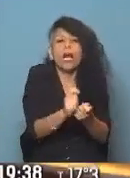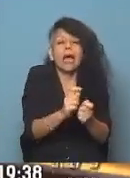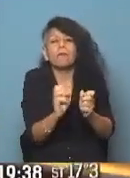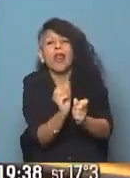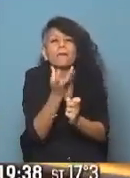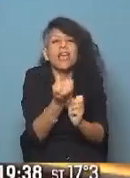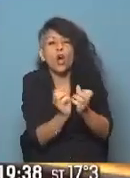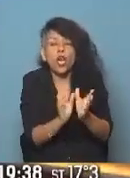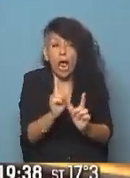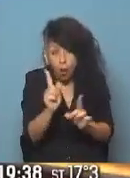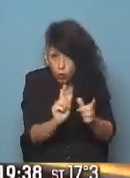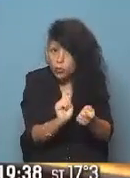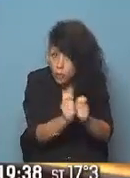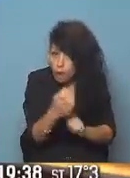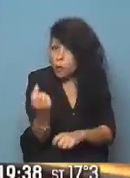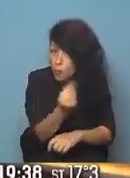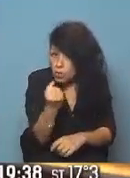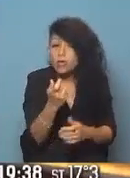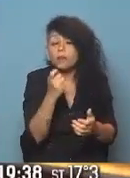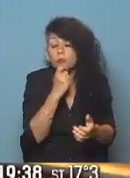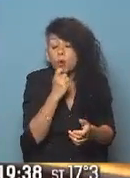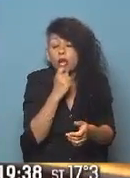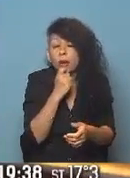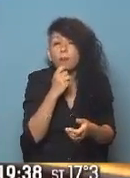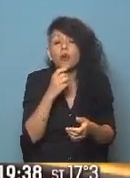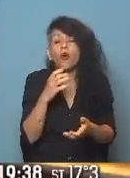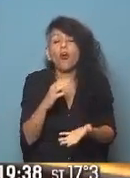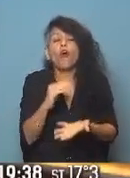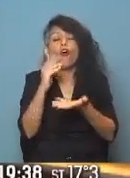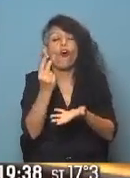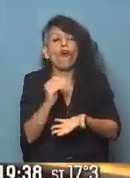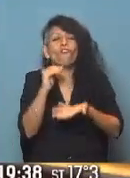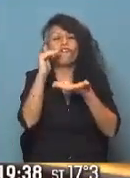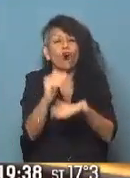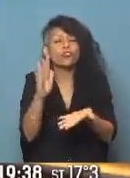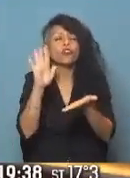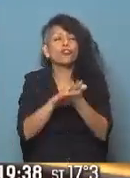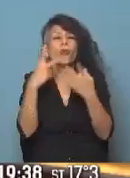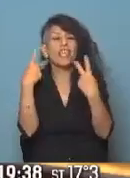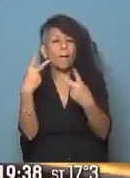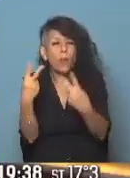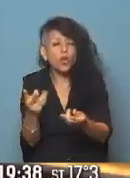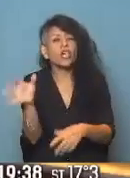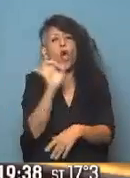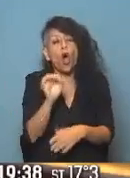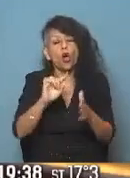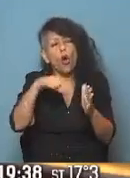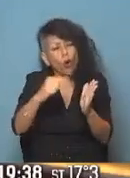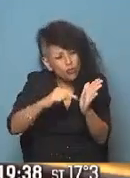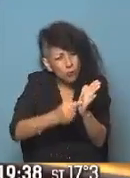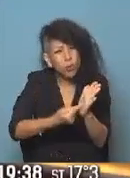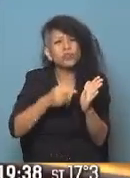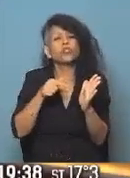algunos cambios importantes como el fondo compensador en materia de transporte o como la eliminación del artículo que le permitía al gobierno